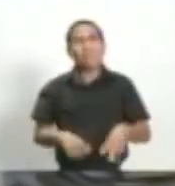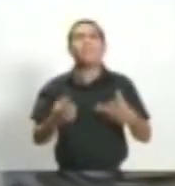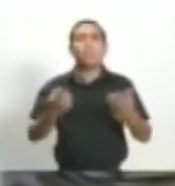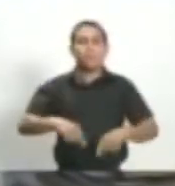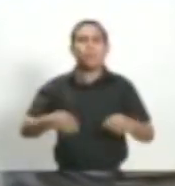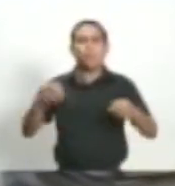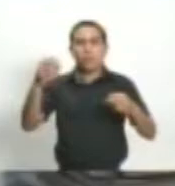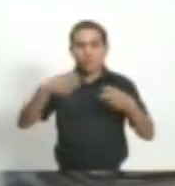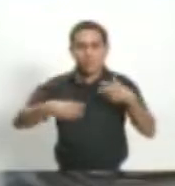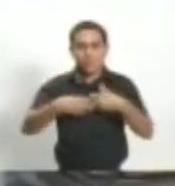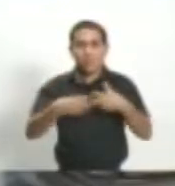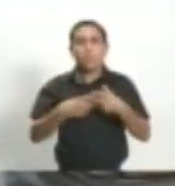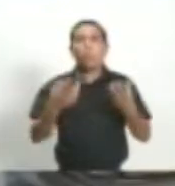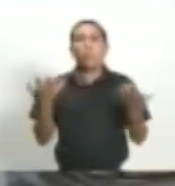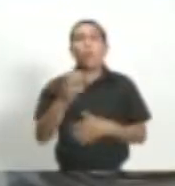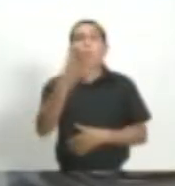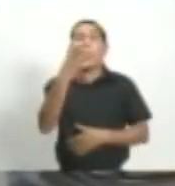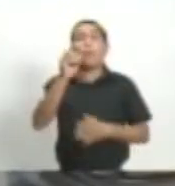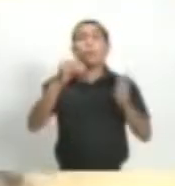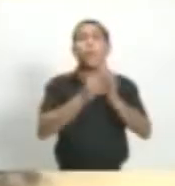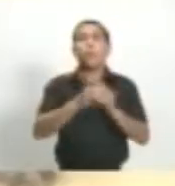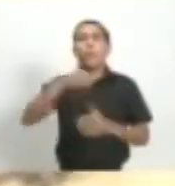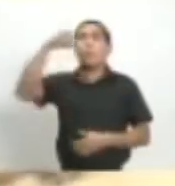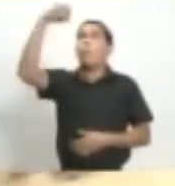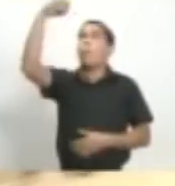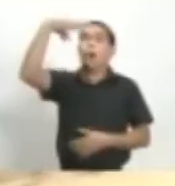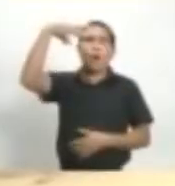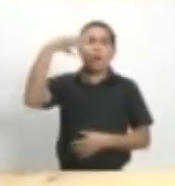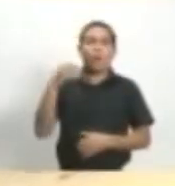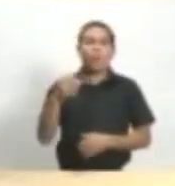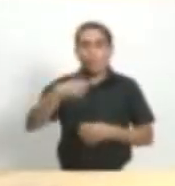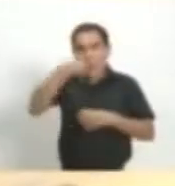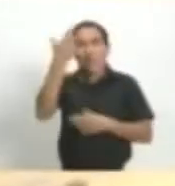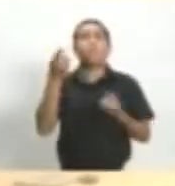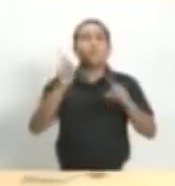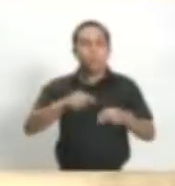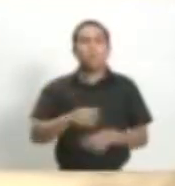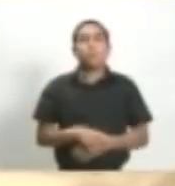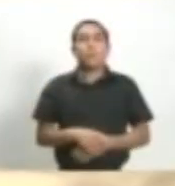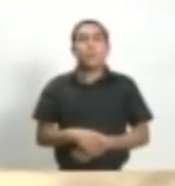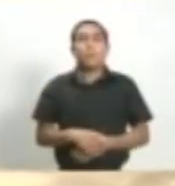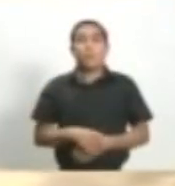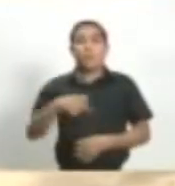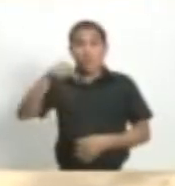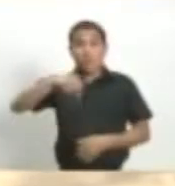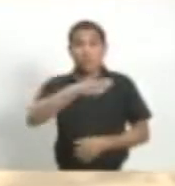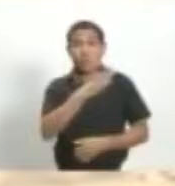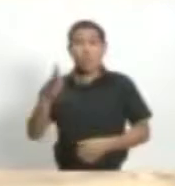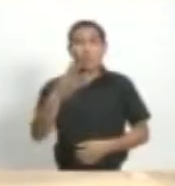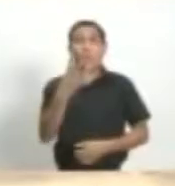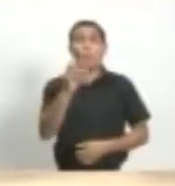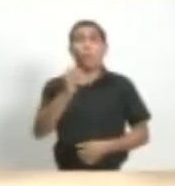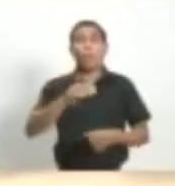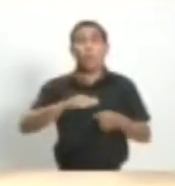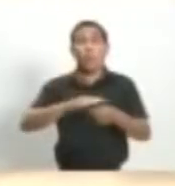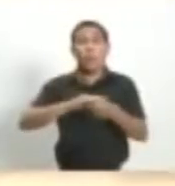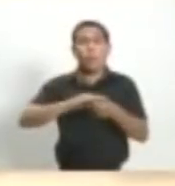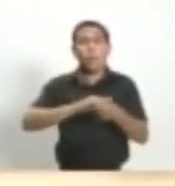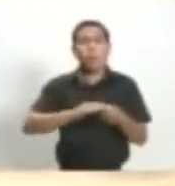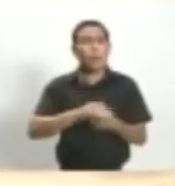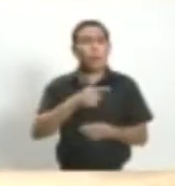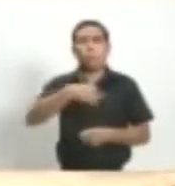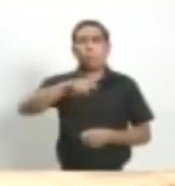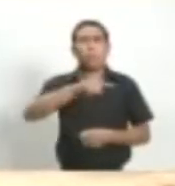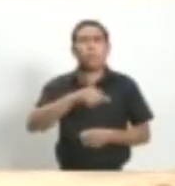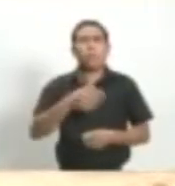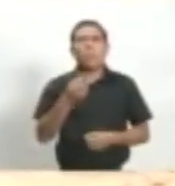entregar 40.000 bombillos ahorradores a nivel de toda la costa. De acuerdo a los registros, en Barranquilla hay 41 barrios eléctricamente subnormales, los cuales